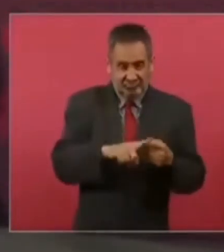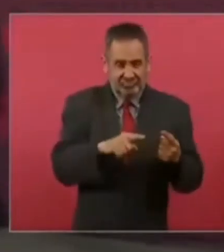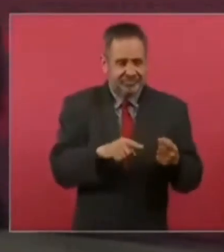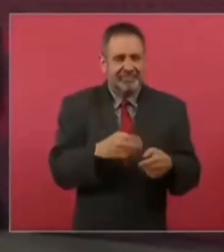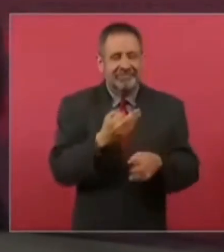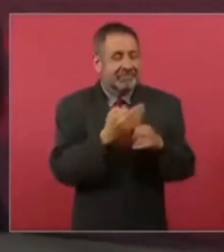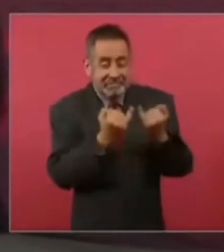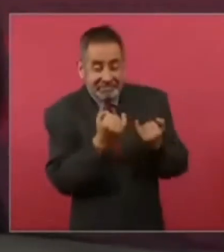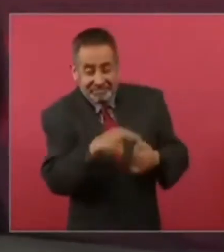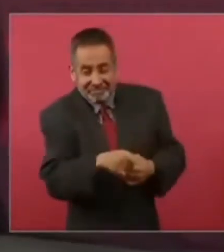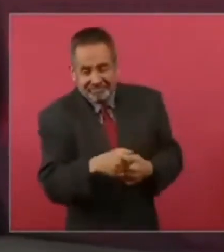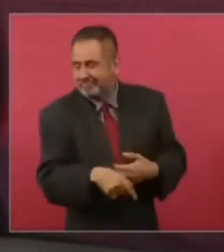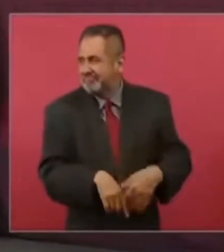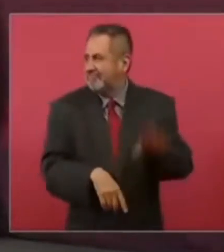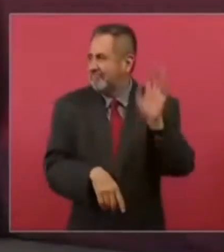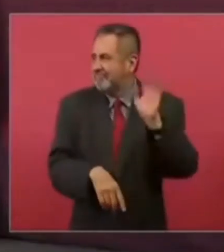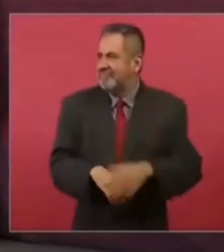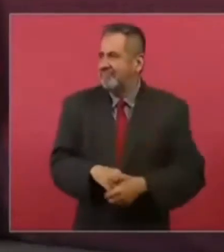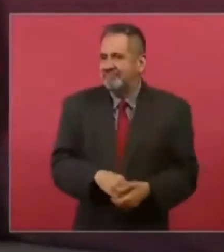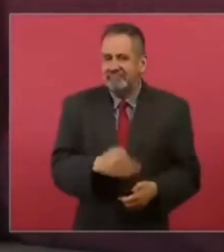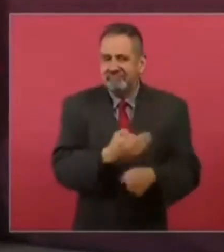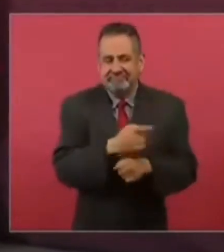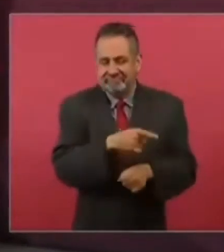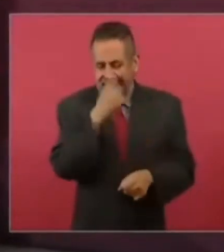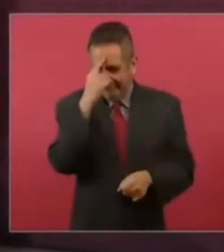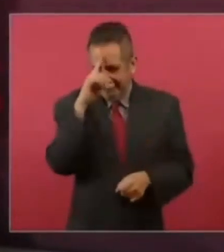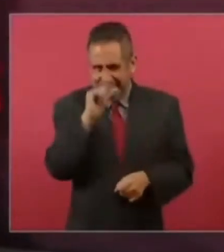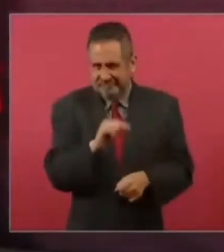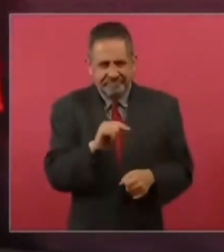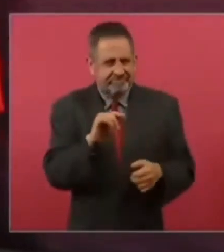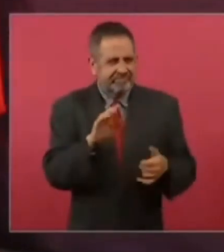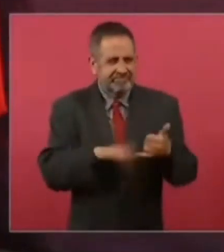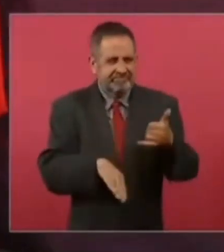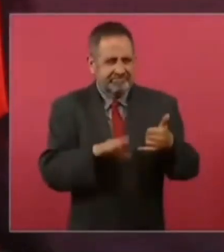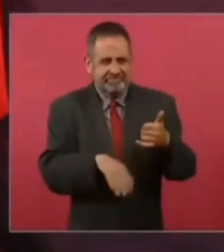con los conservadores de ahora,